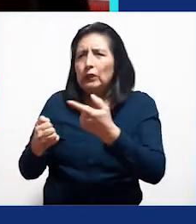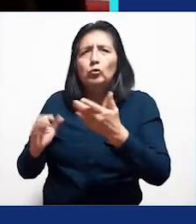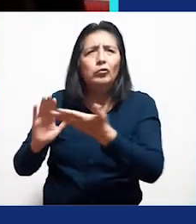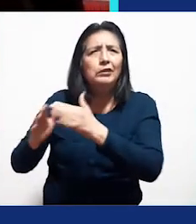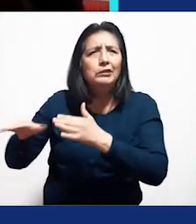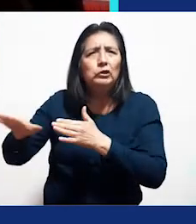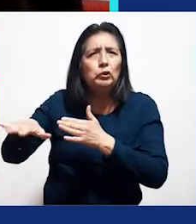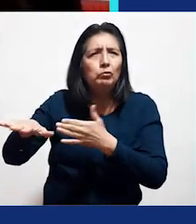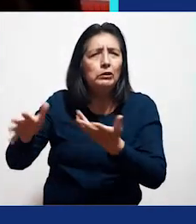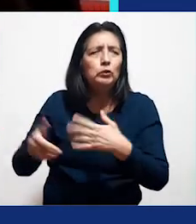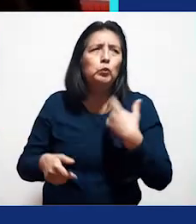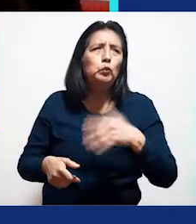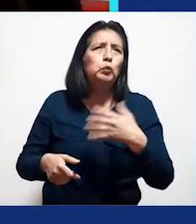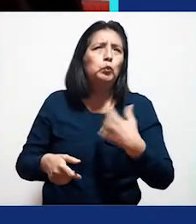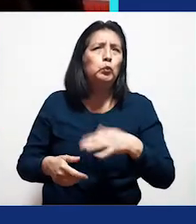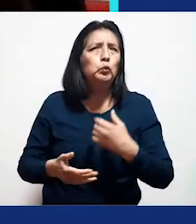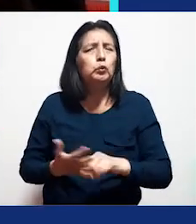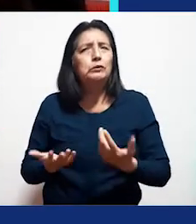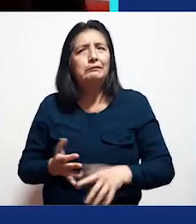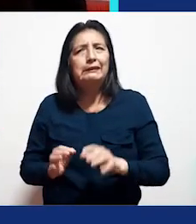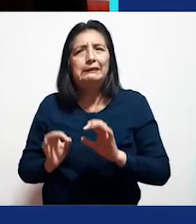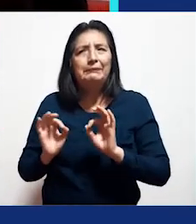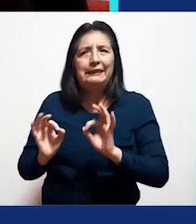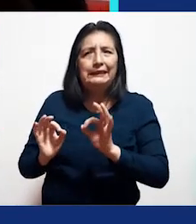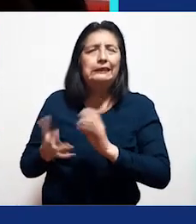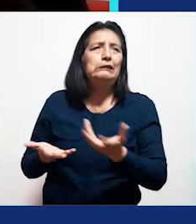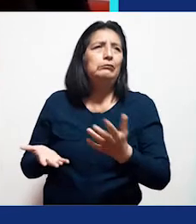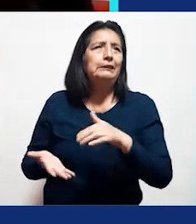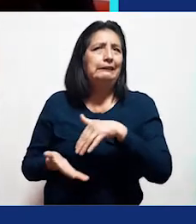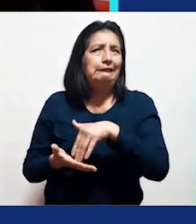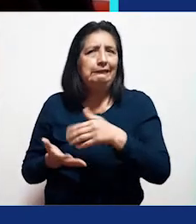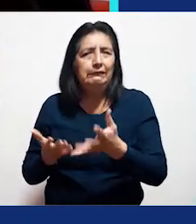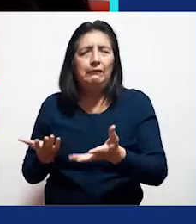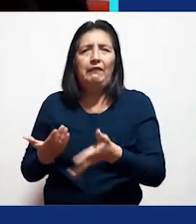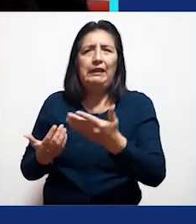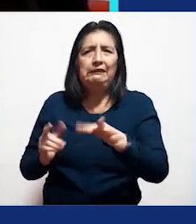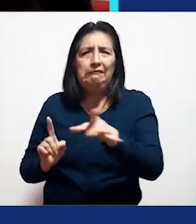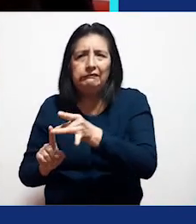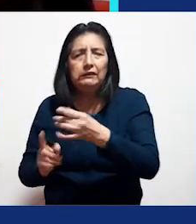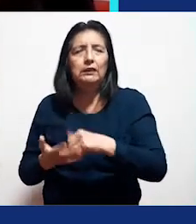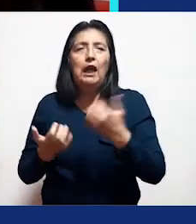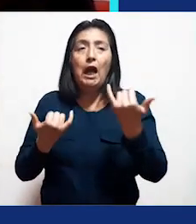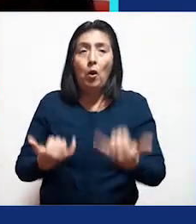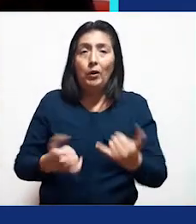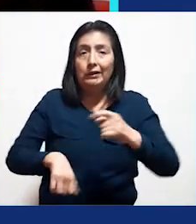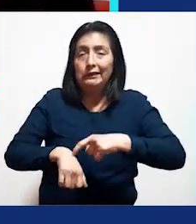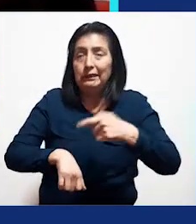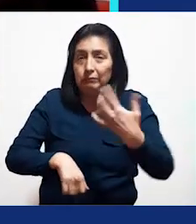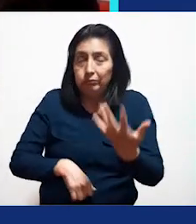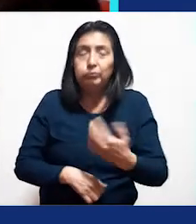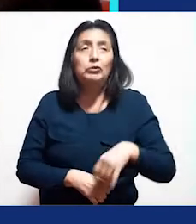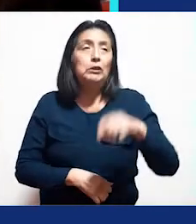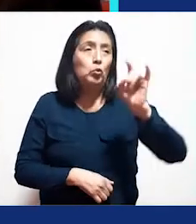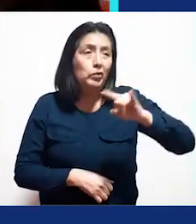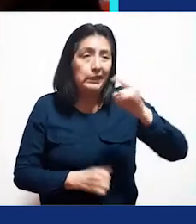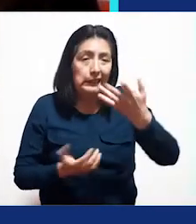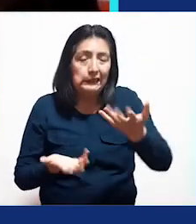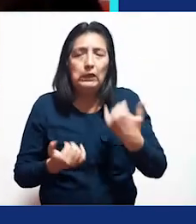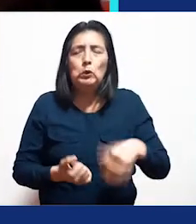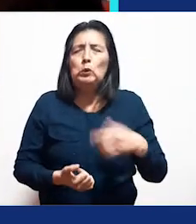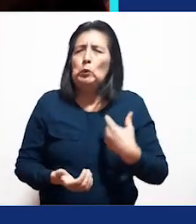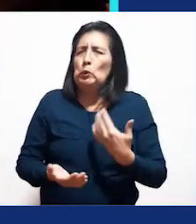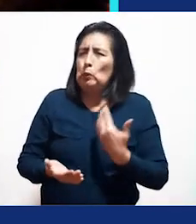que les expone a una mayor situación de vulnerabilidad. Por ejemplo, en esta emergencia se ha visto